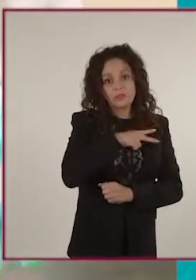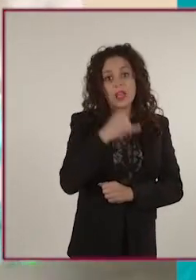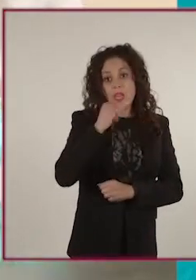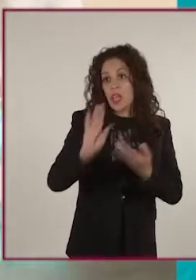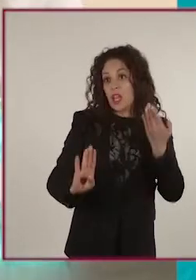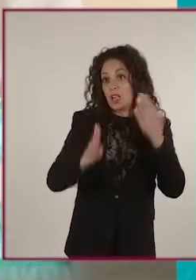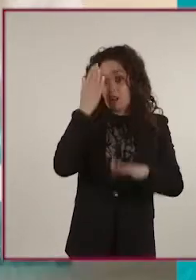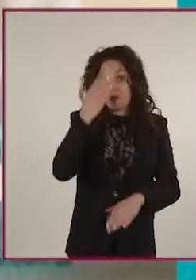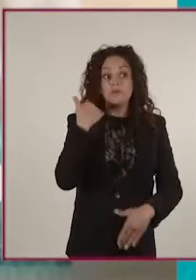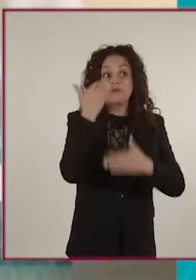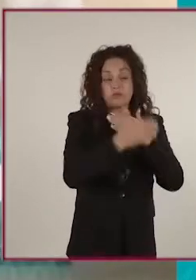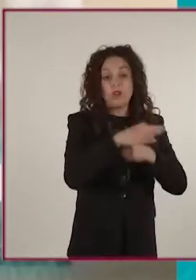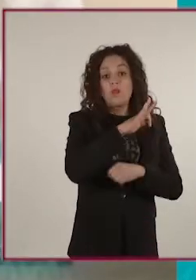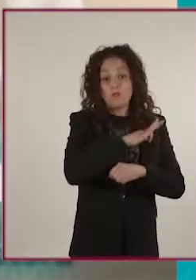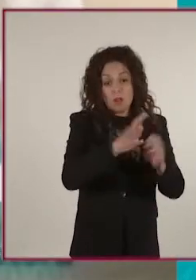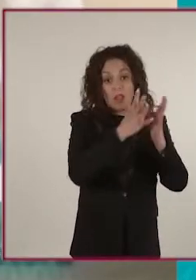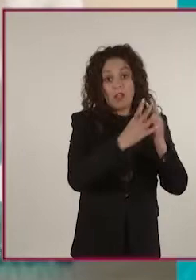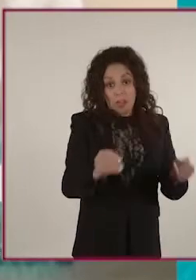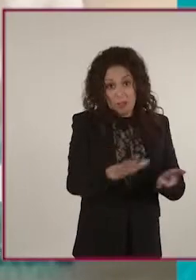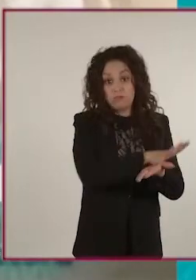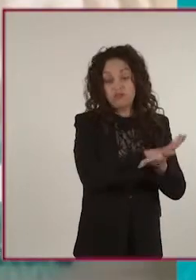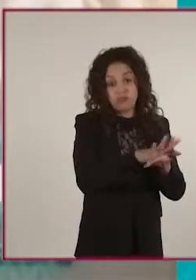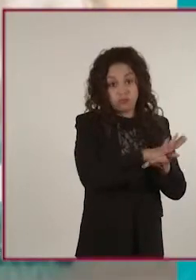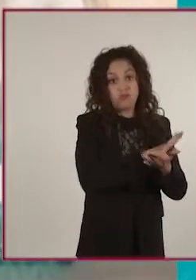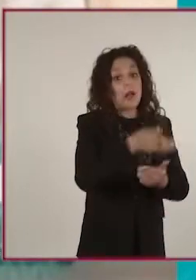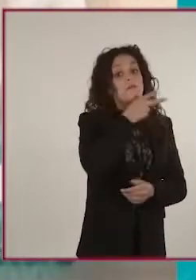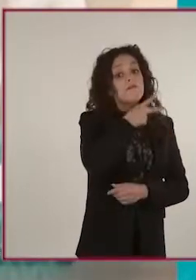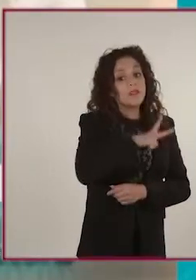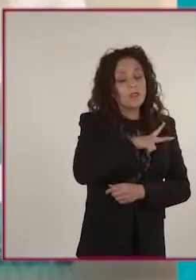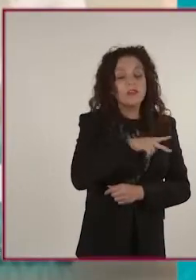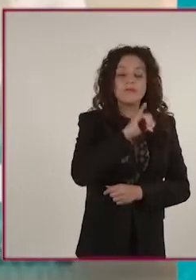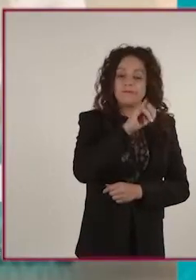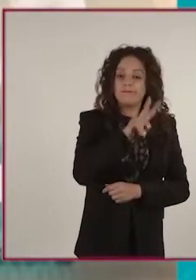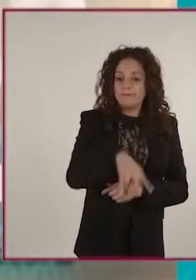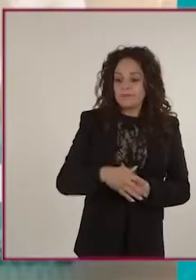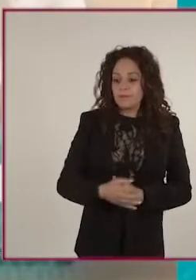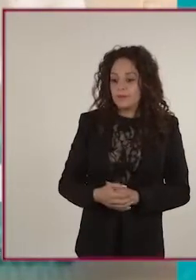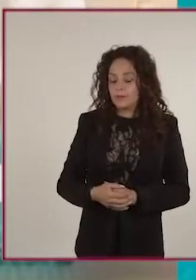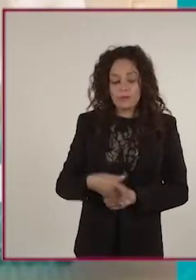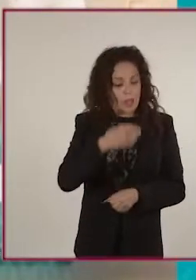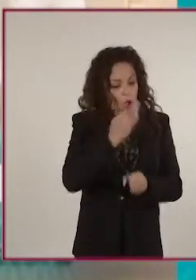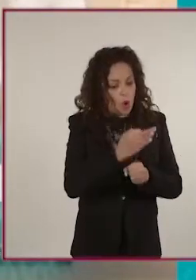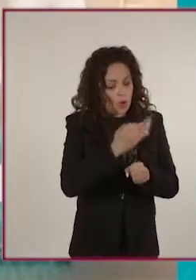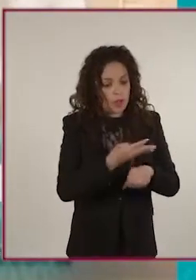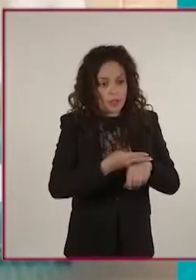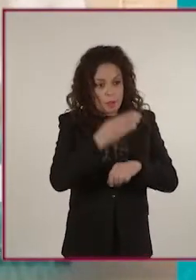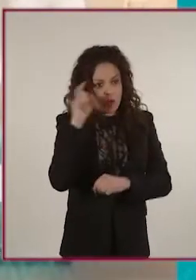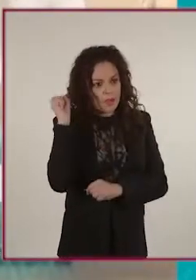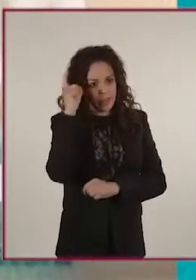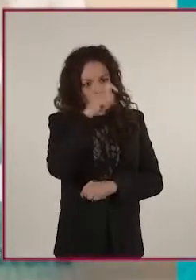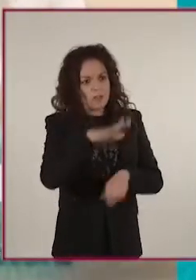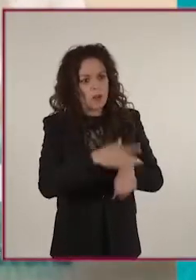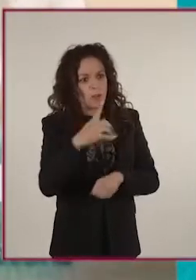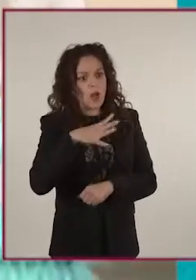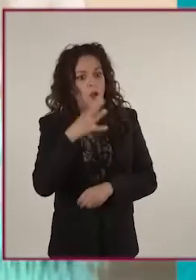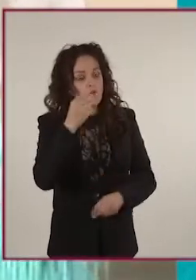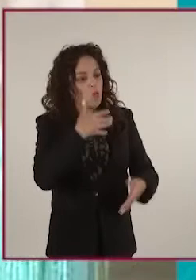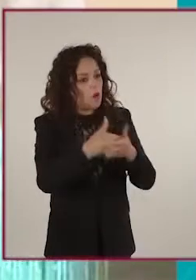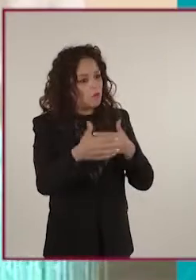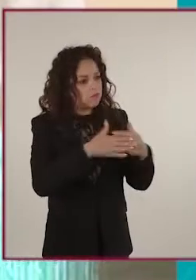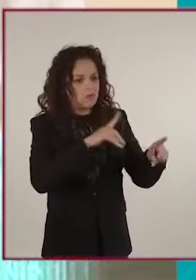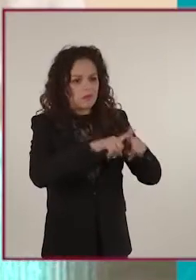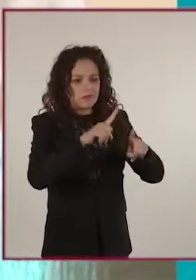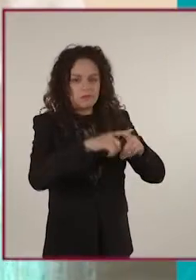mundo entero, ¿no? Entonces, digo, actualmente es como muy difícil por toda la modernidad, es muy